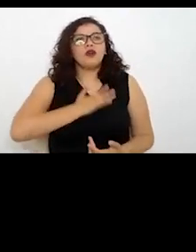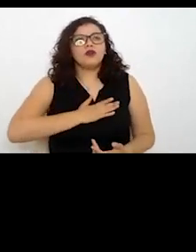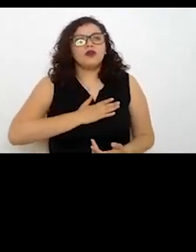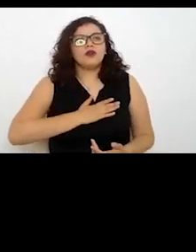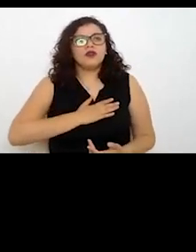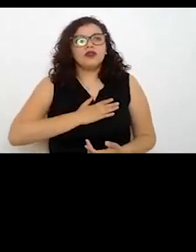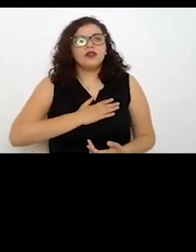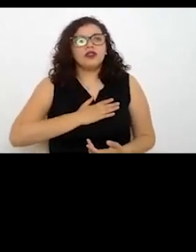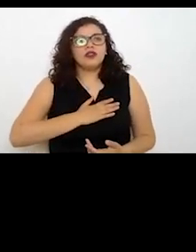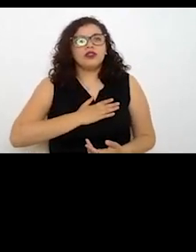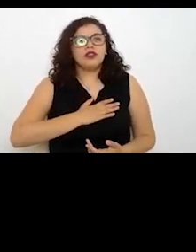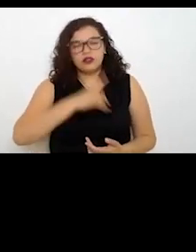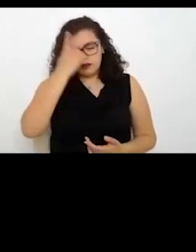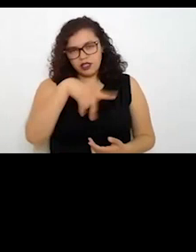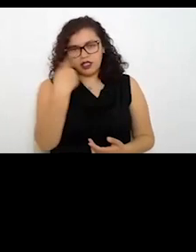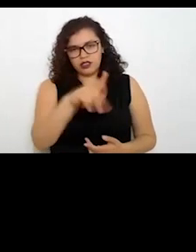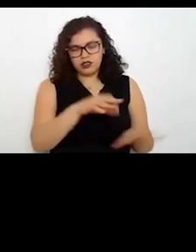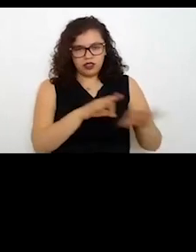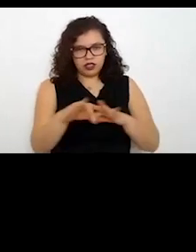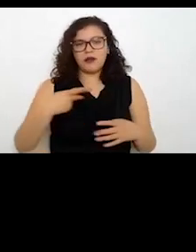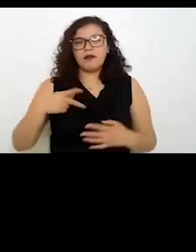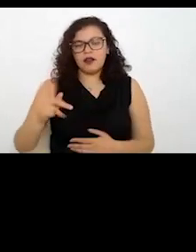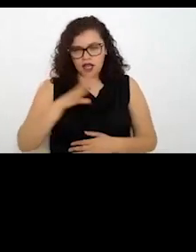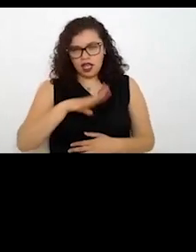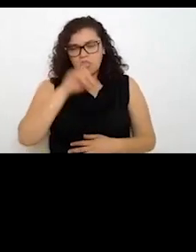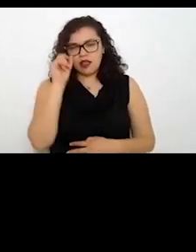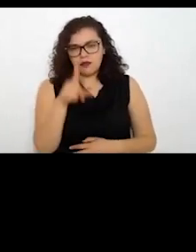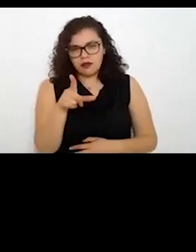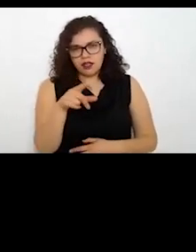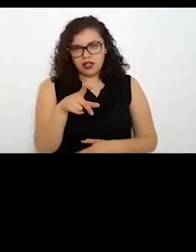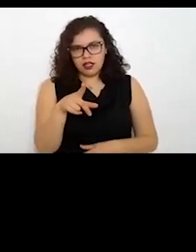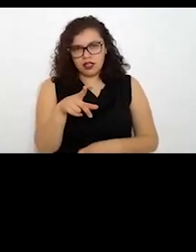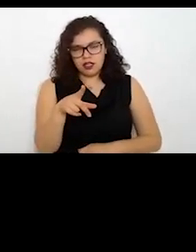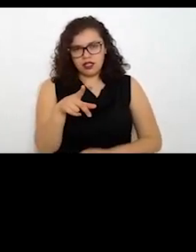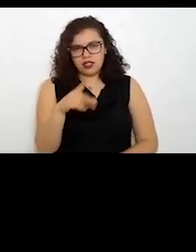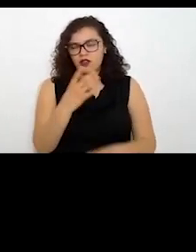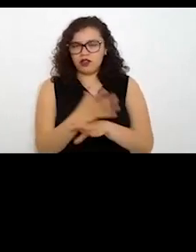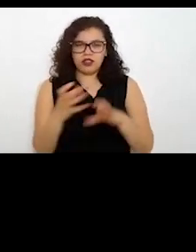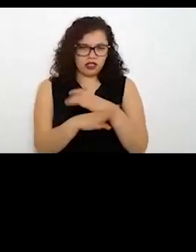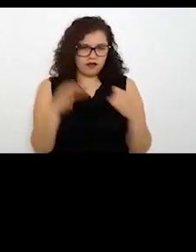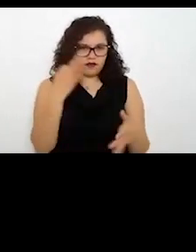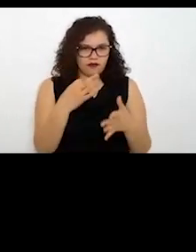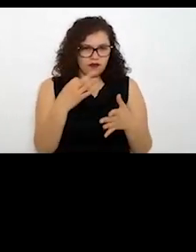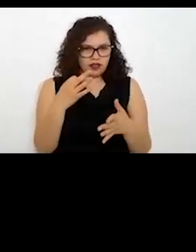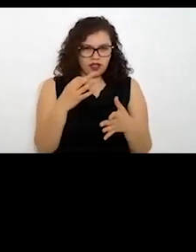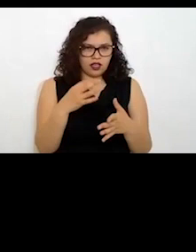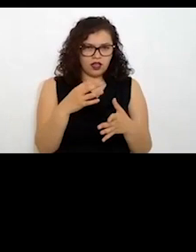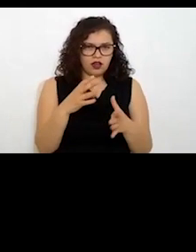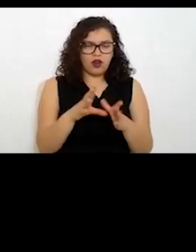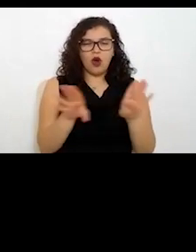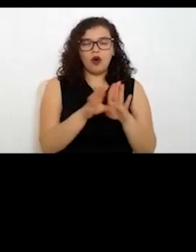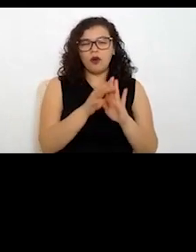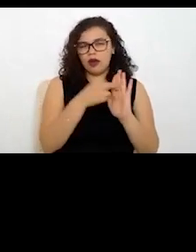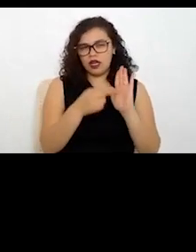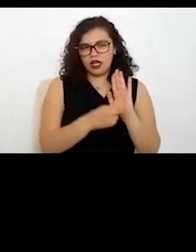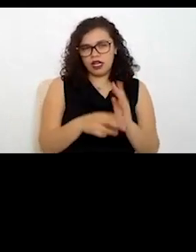trabajo. Sin embargo, también existen ciertas excepciones, como puede ser el artículo 110, que considera deducciones que